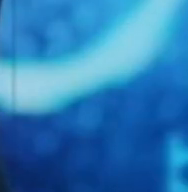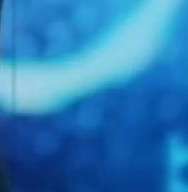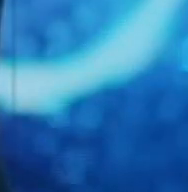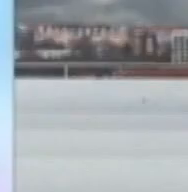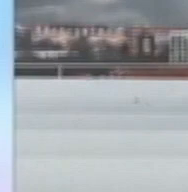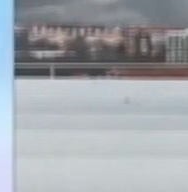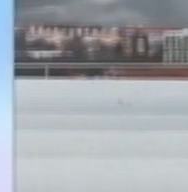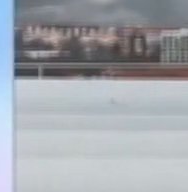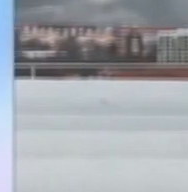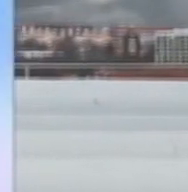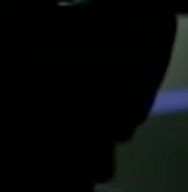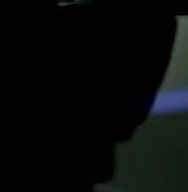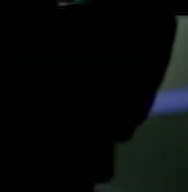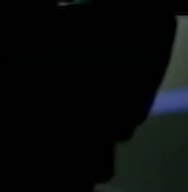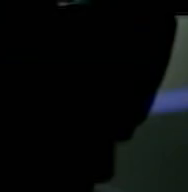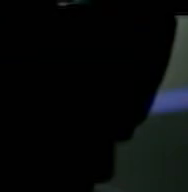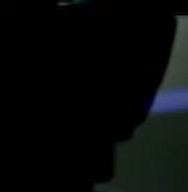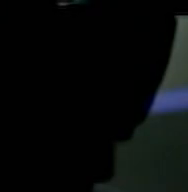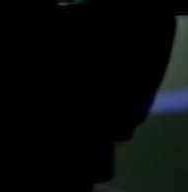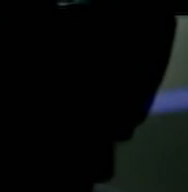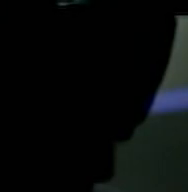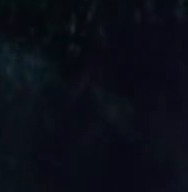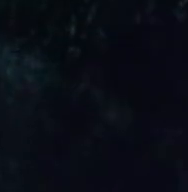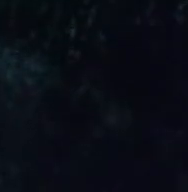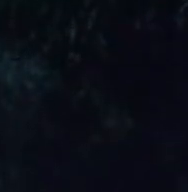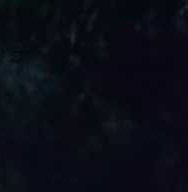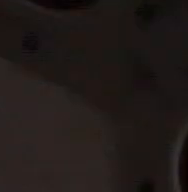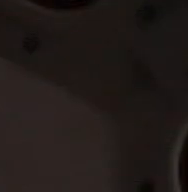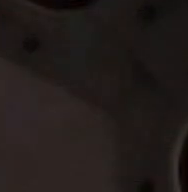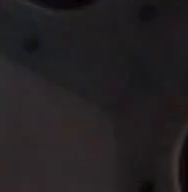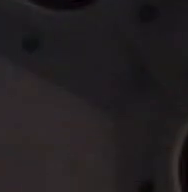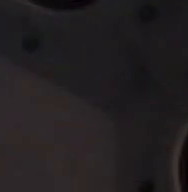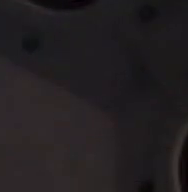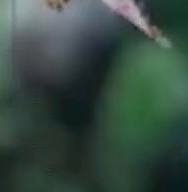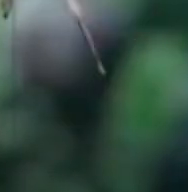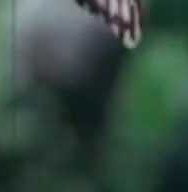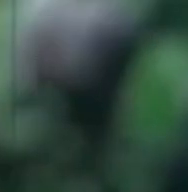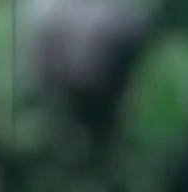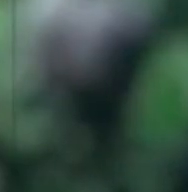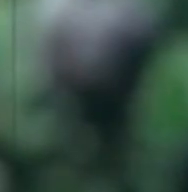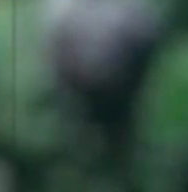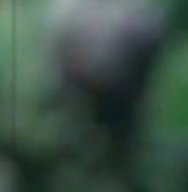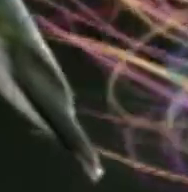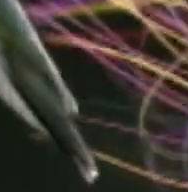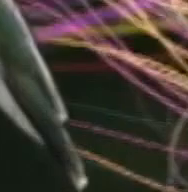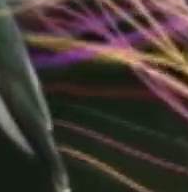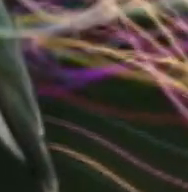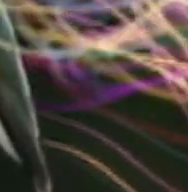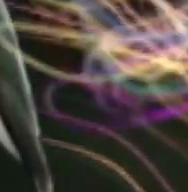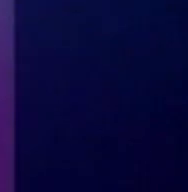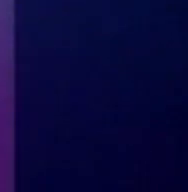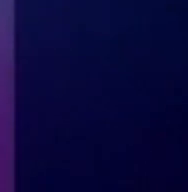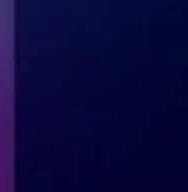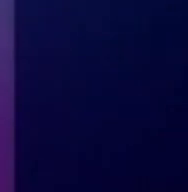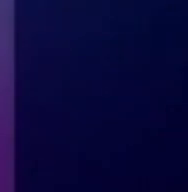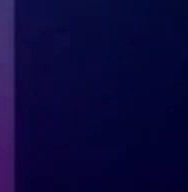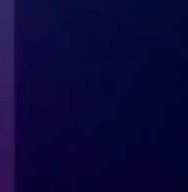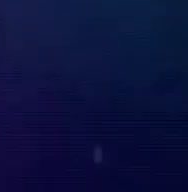de la ciencia. El programa para quienes quieren conocer nuestro universo y su